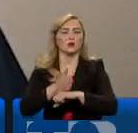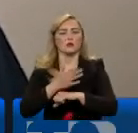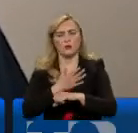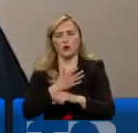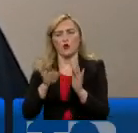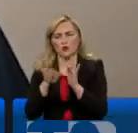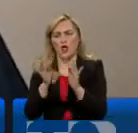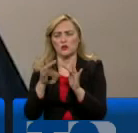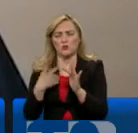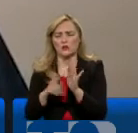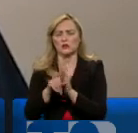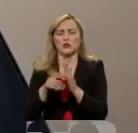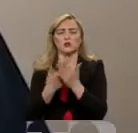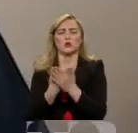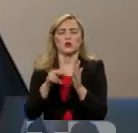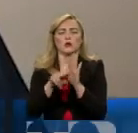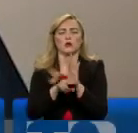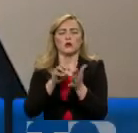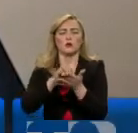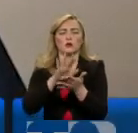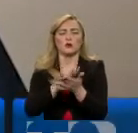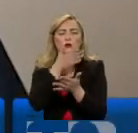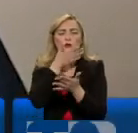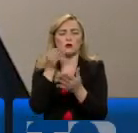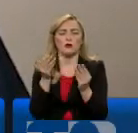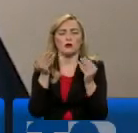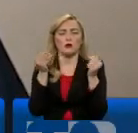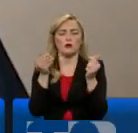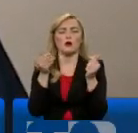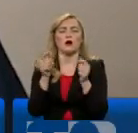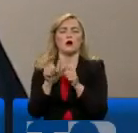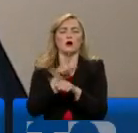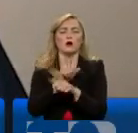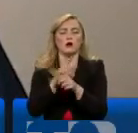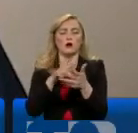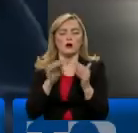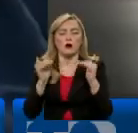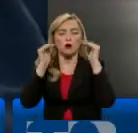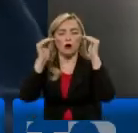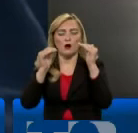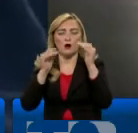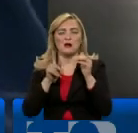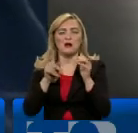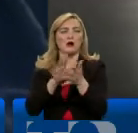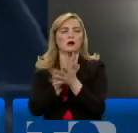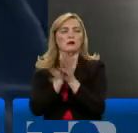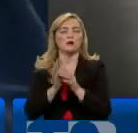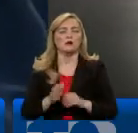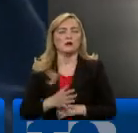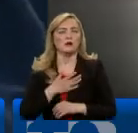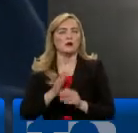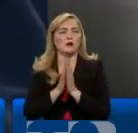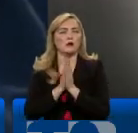poder desarrollar esta nueva normativa y mejorar las condiciones de los posgrados, pero no se nos ha permitido hasta el momento. Lo único que pido por mí y